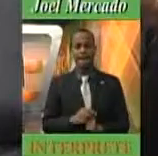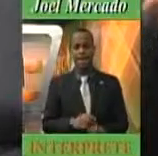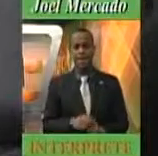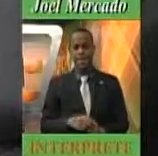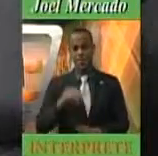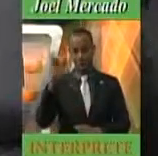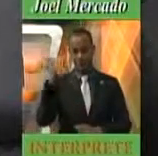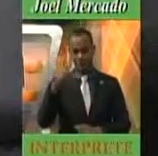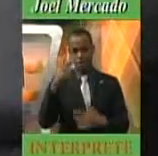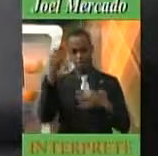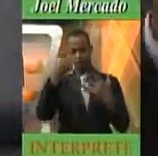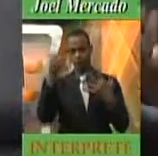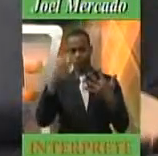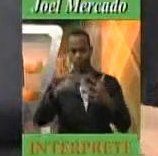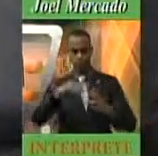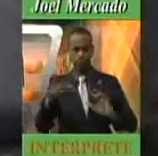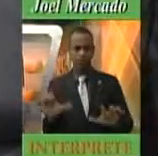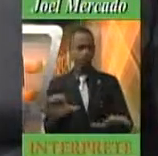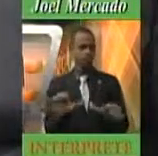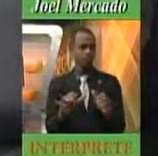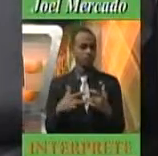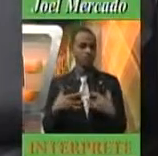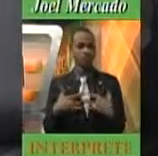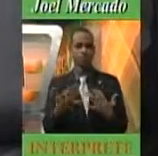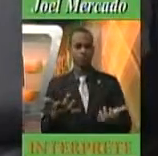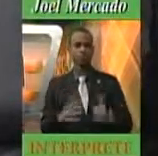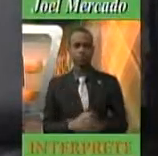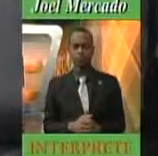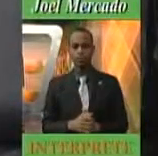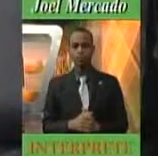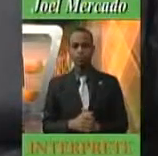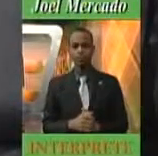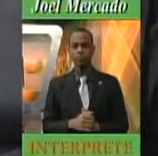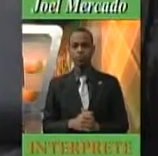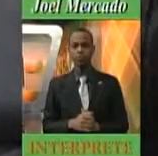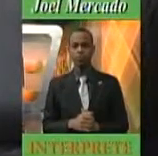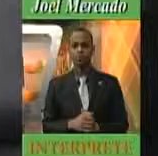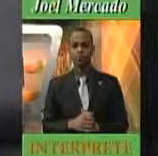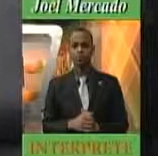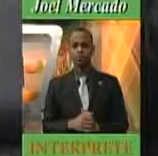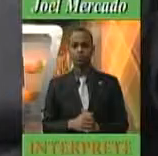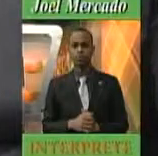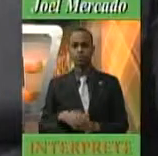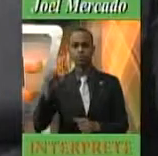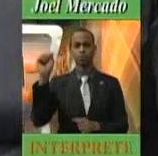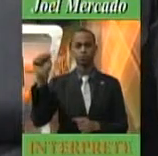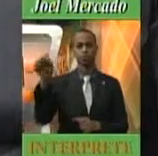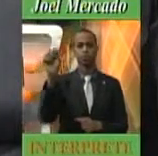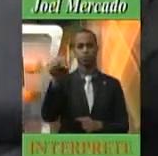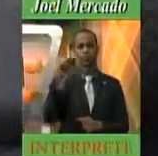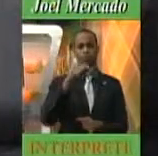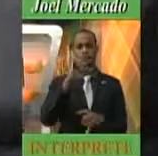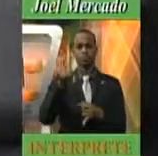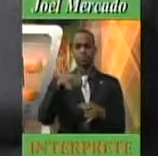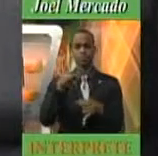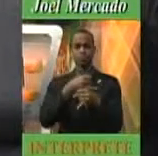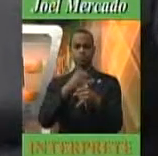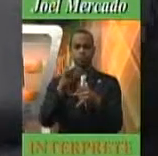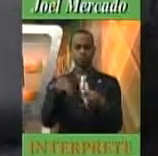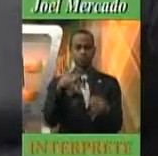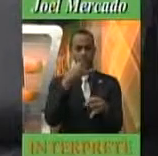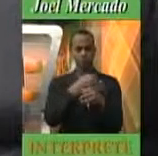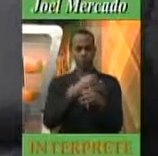esa relación del entorno con la persona, cómo va la relación de las instituciones que son las